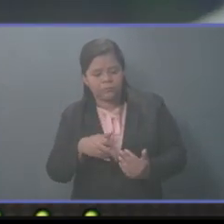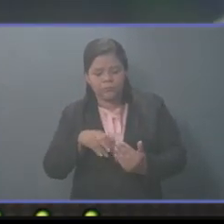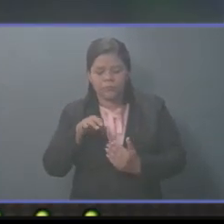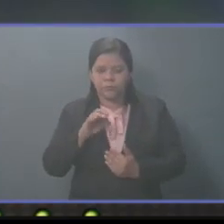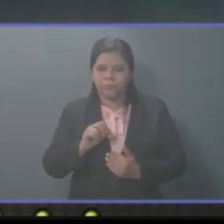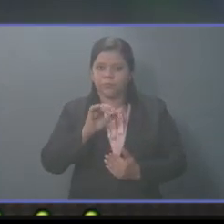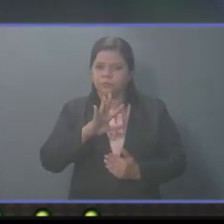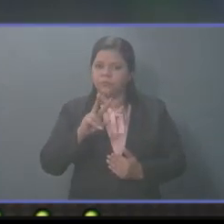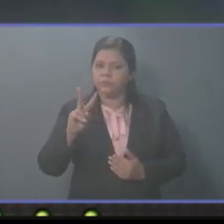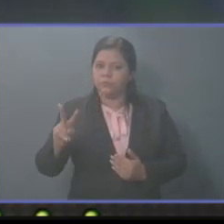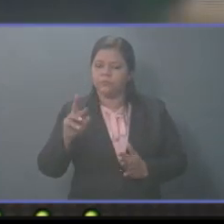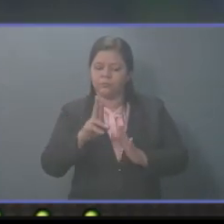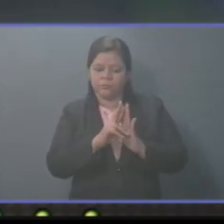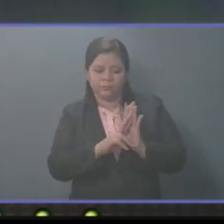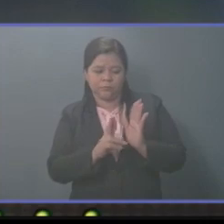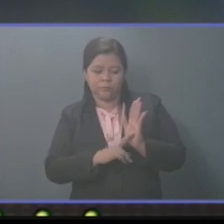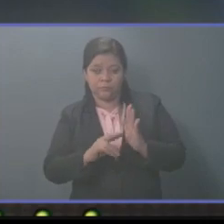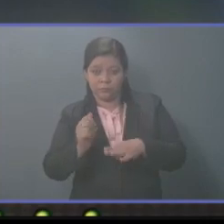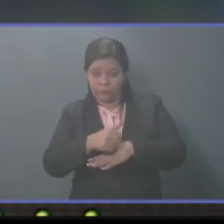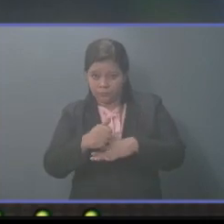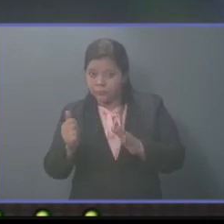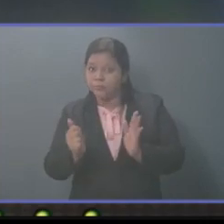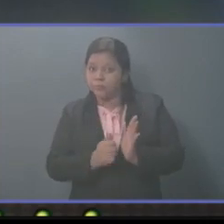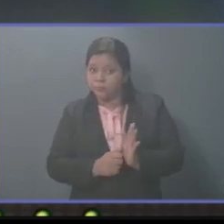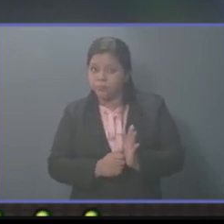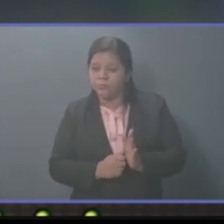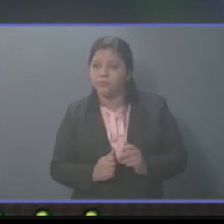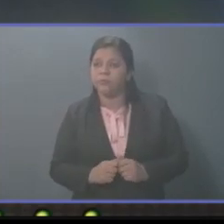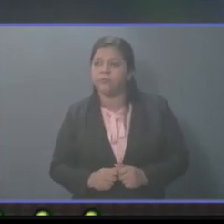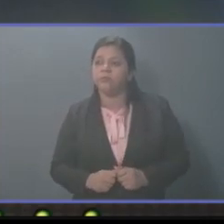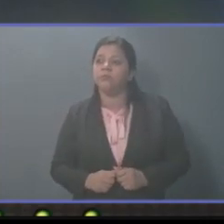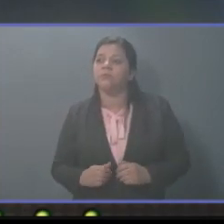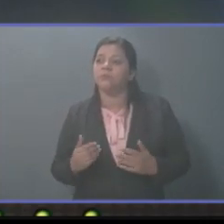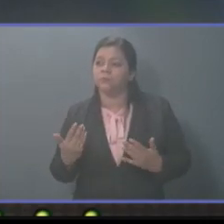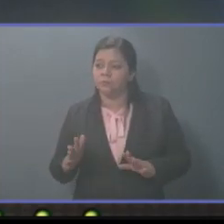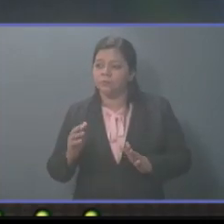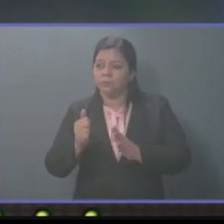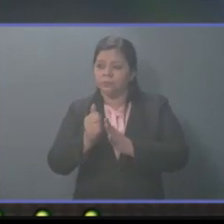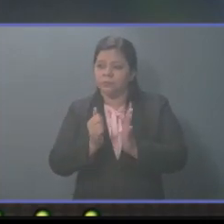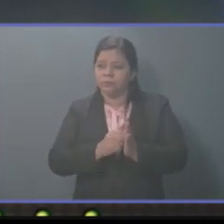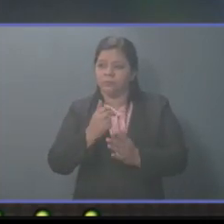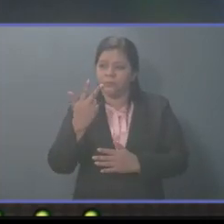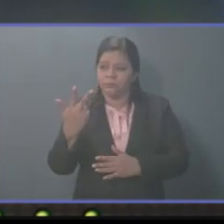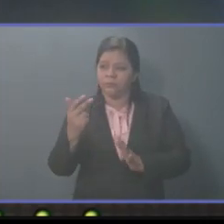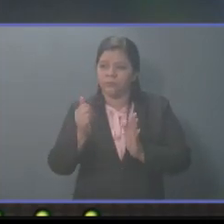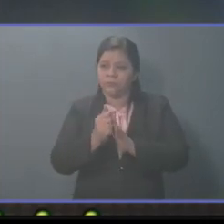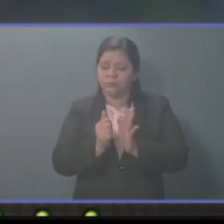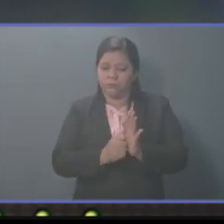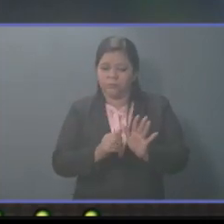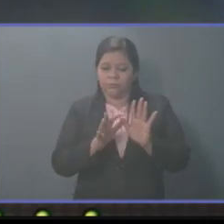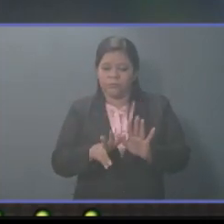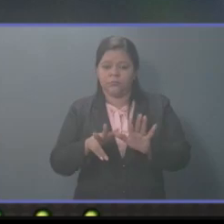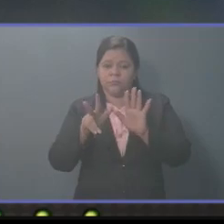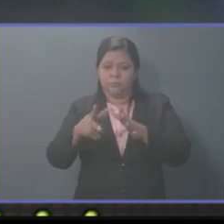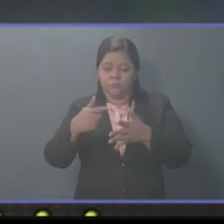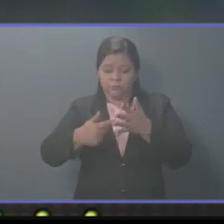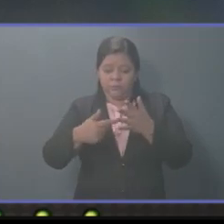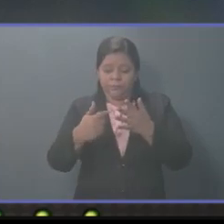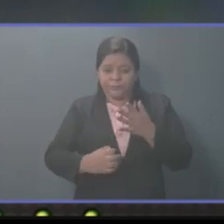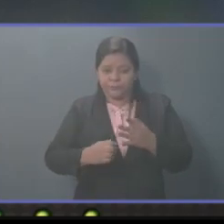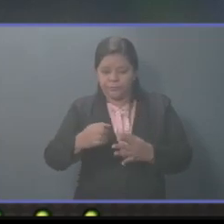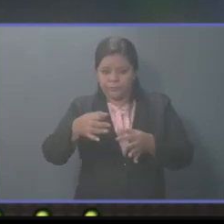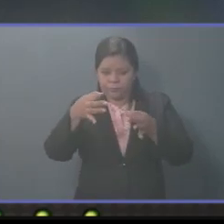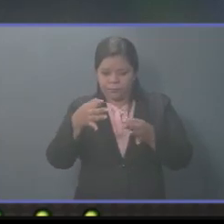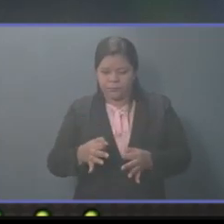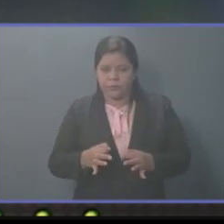artículo 52 del reglamento interior de esta Asamblea Legislativa y en los artículos 3 y 18 de la Ley de Distinciones